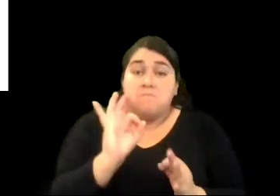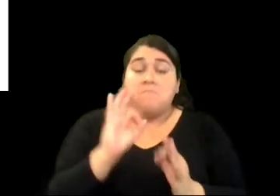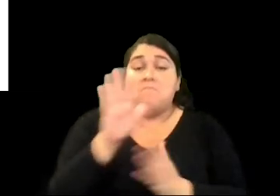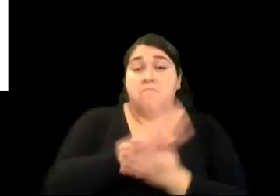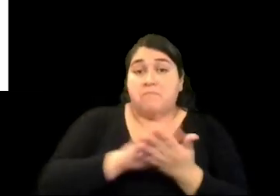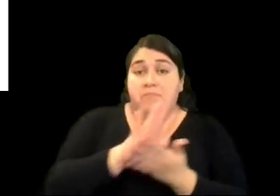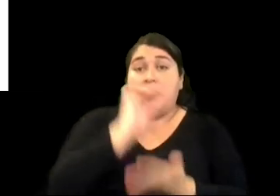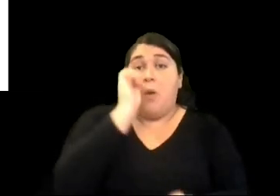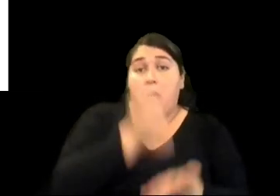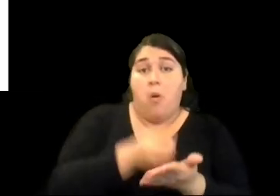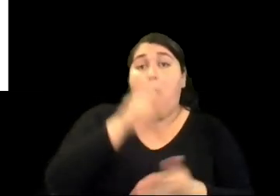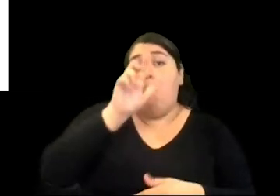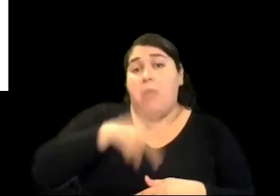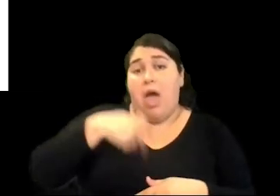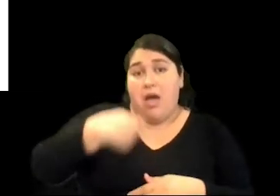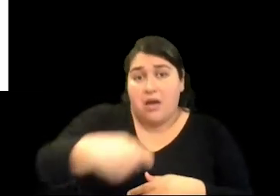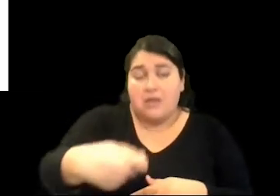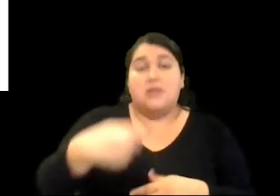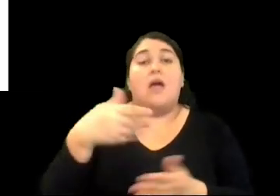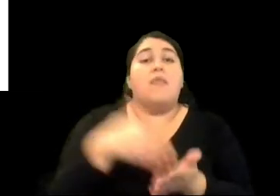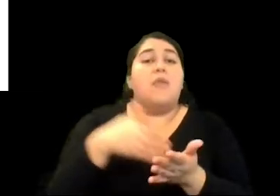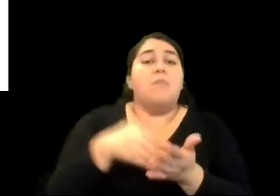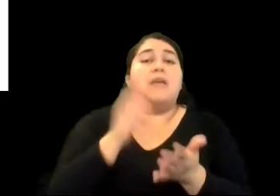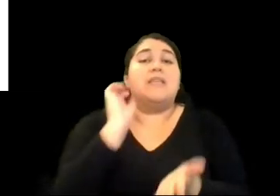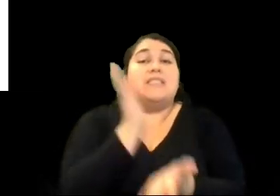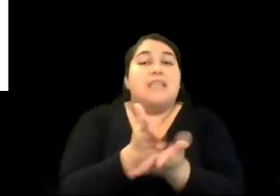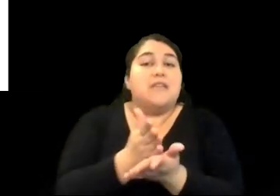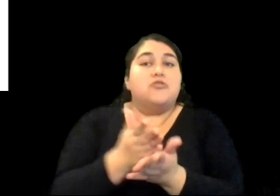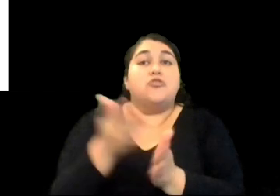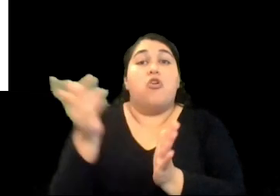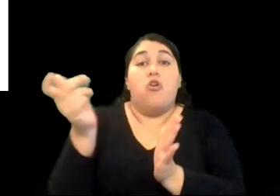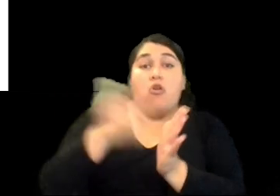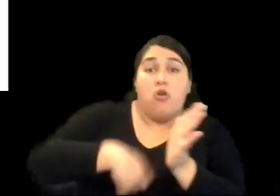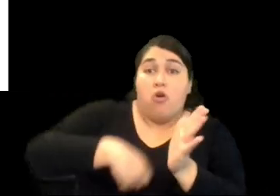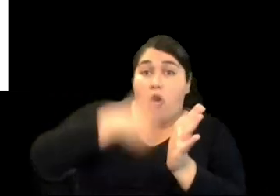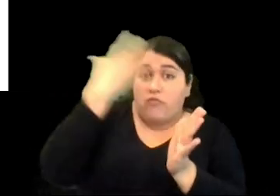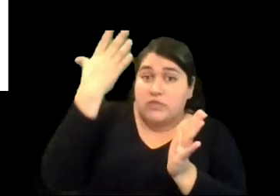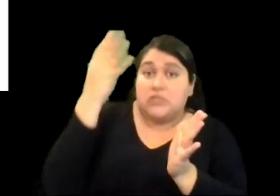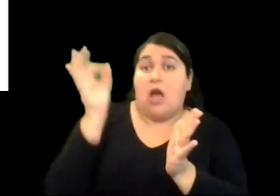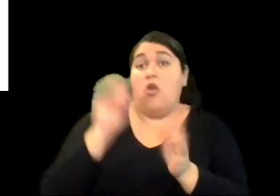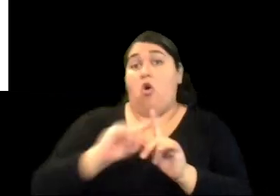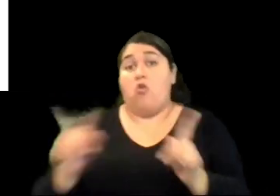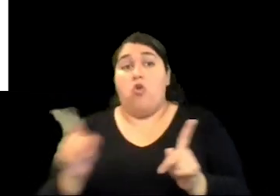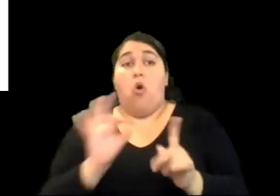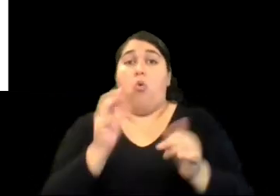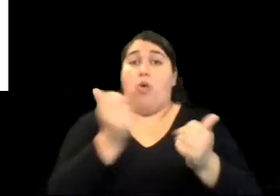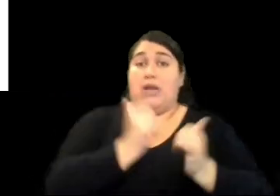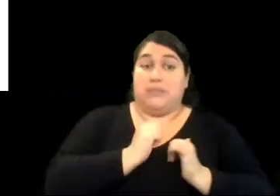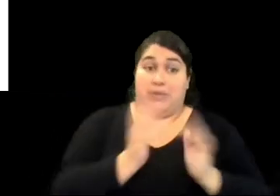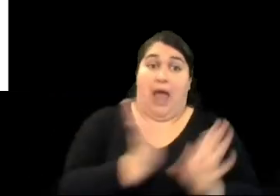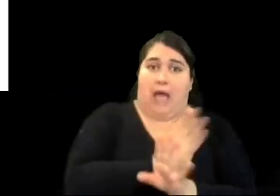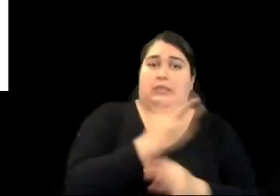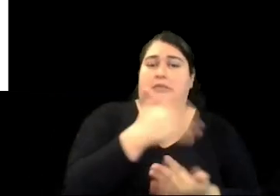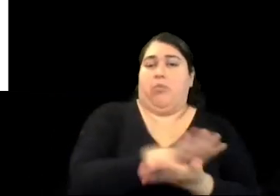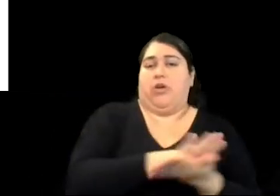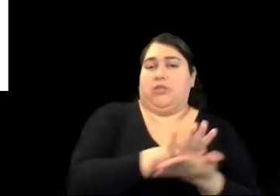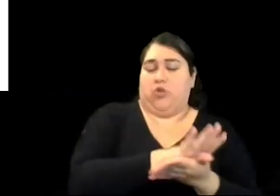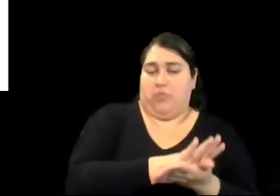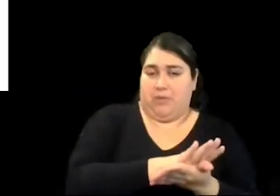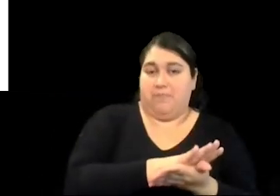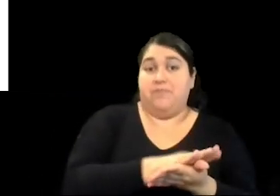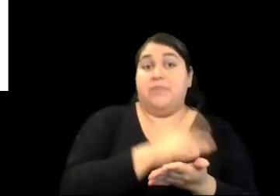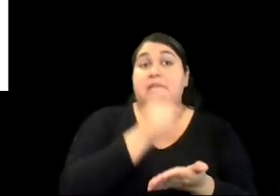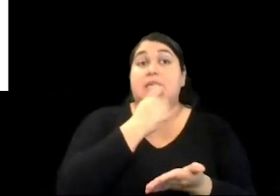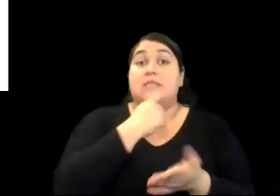de facilidades en la medida en que la sanción no se encuentre firme ni cancelada a la fecha de acogimiento. Y haber regularizado en un